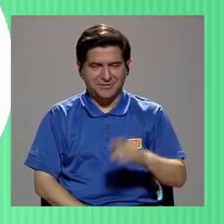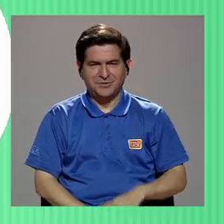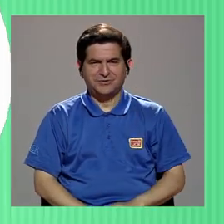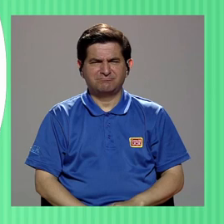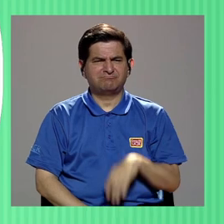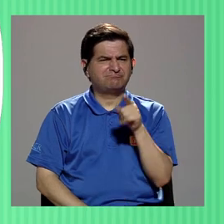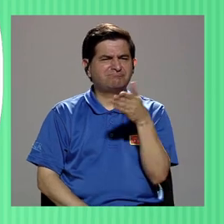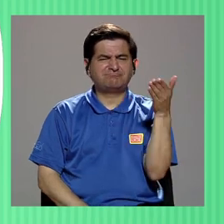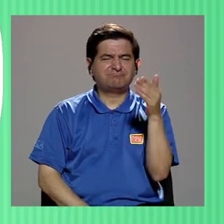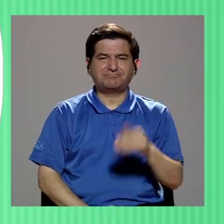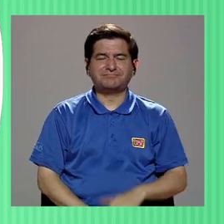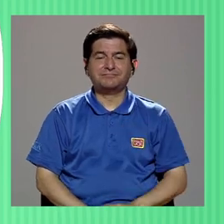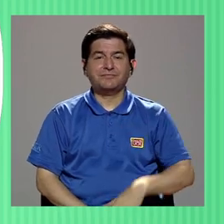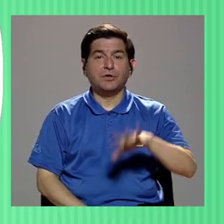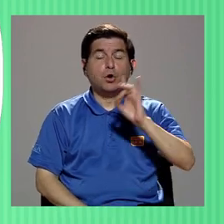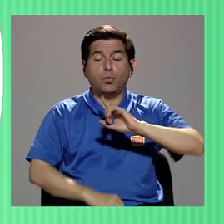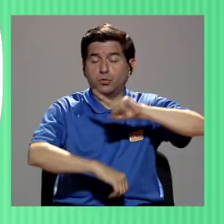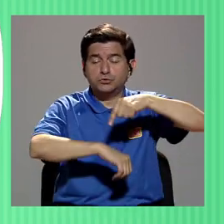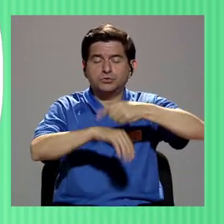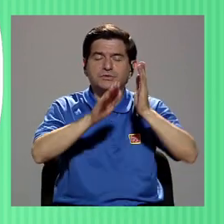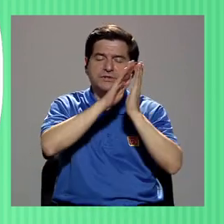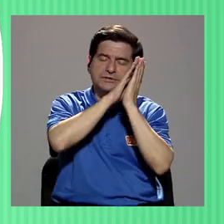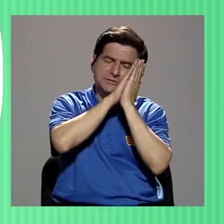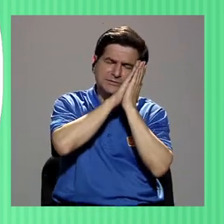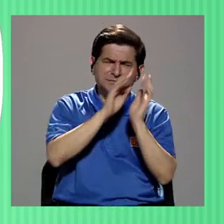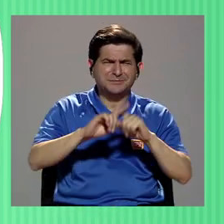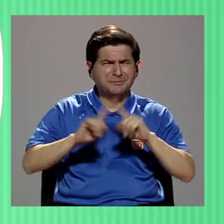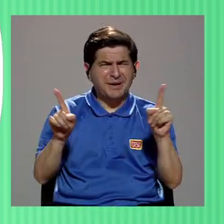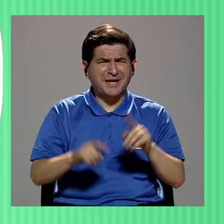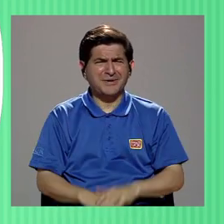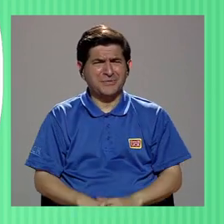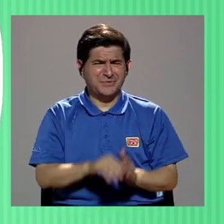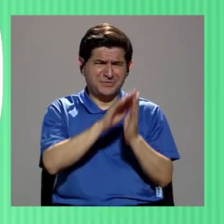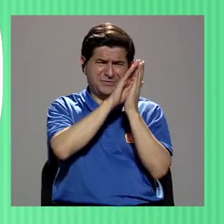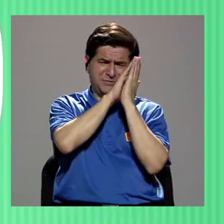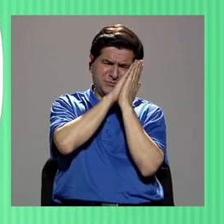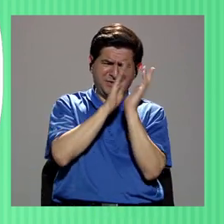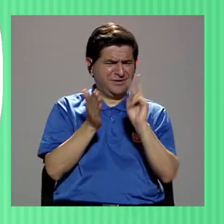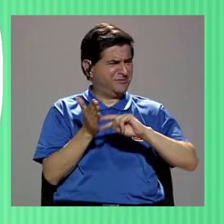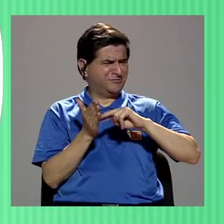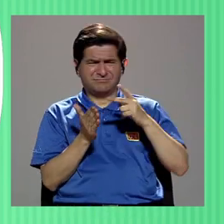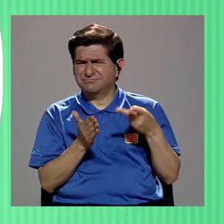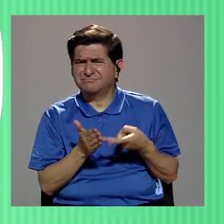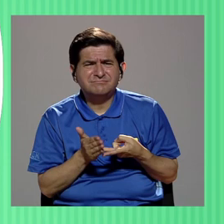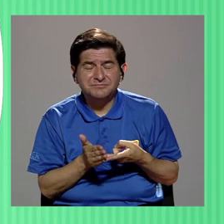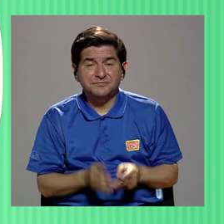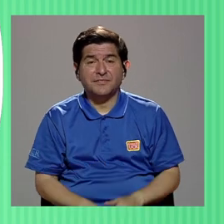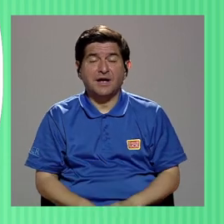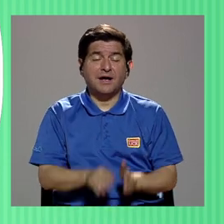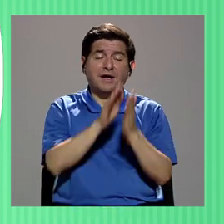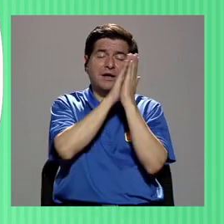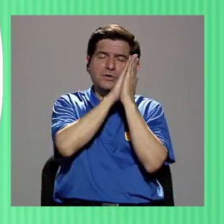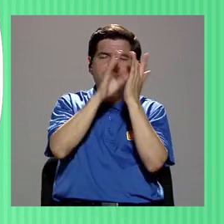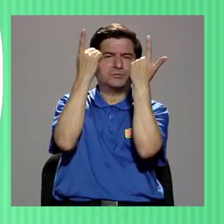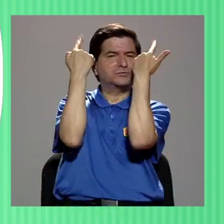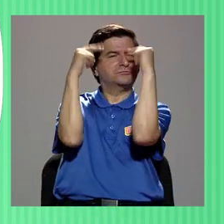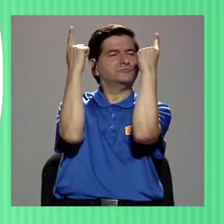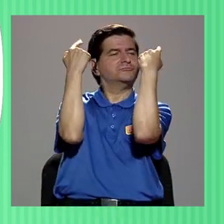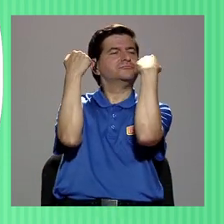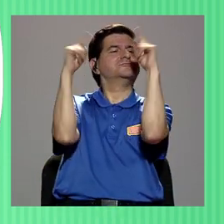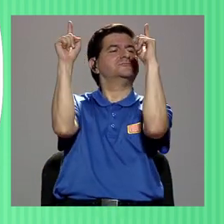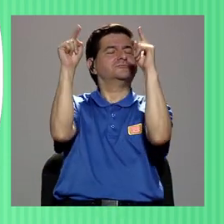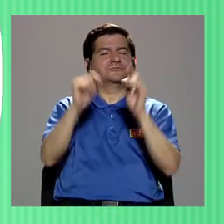8 lo que buscamos son al menos 8 horas de sueño. Uh-huh. Pero cuando hablamos de sueño, estamos hablando de sueño eficaz,